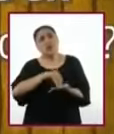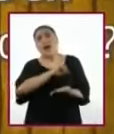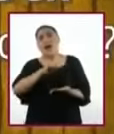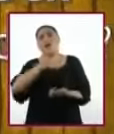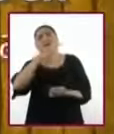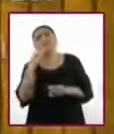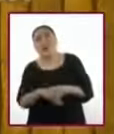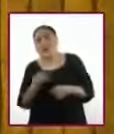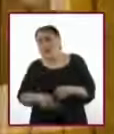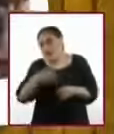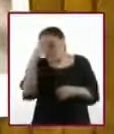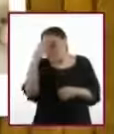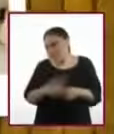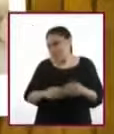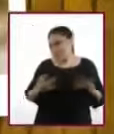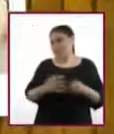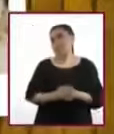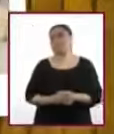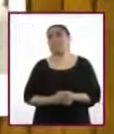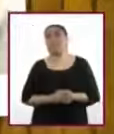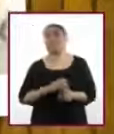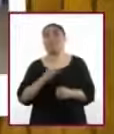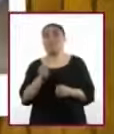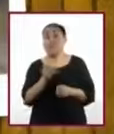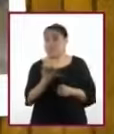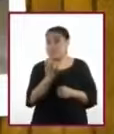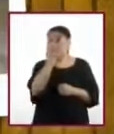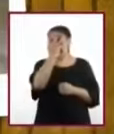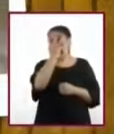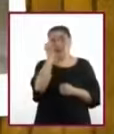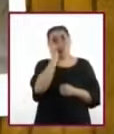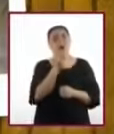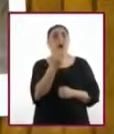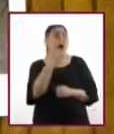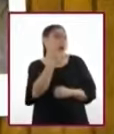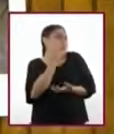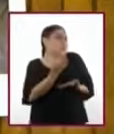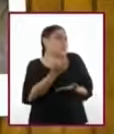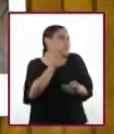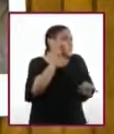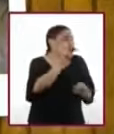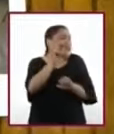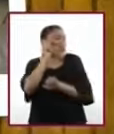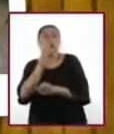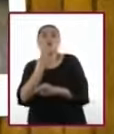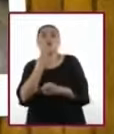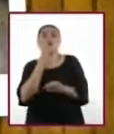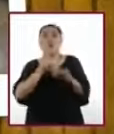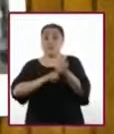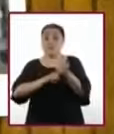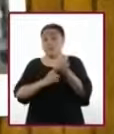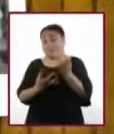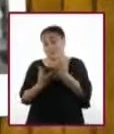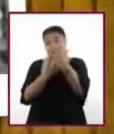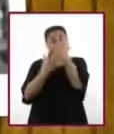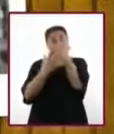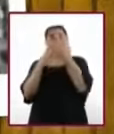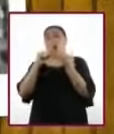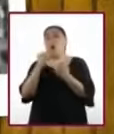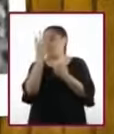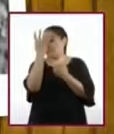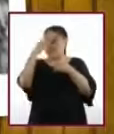mexicanas? El término máscara se suele aplicar a casi todo lo que se usa para cubrir parcial o totalmente el